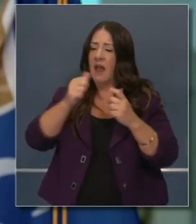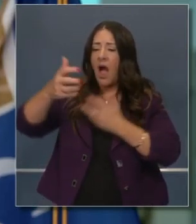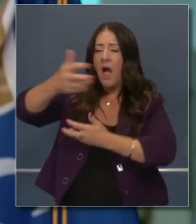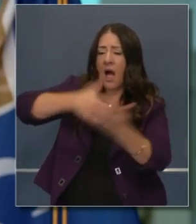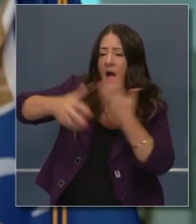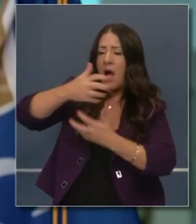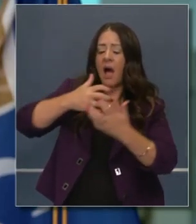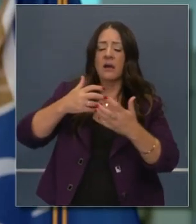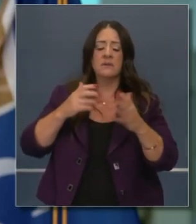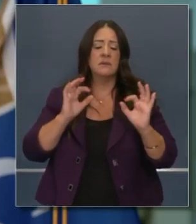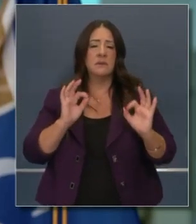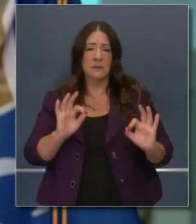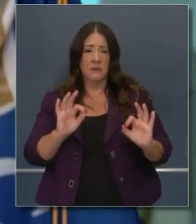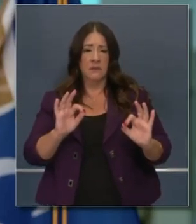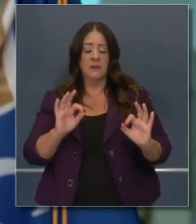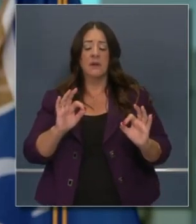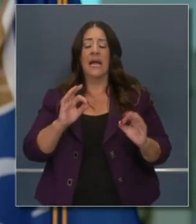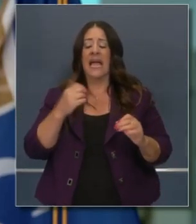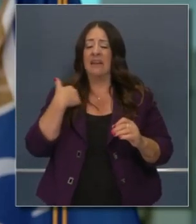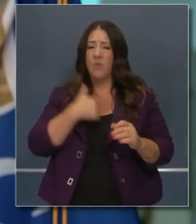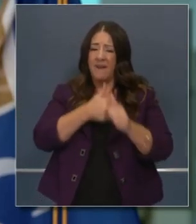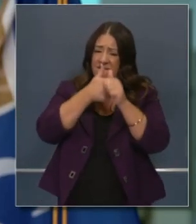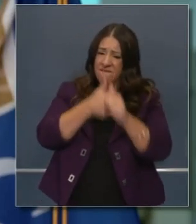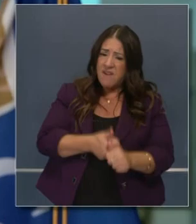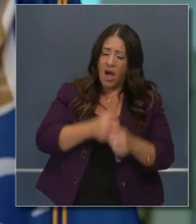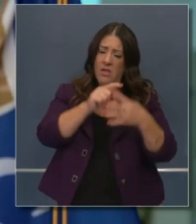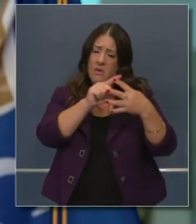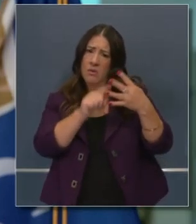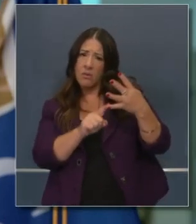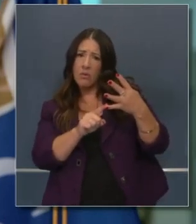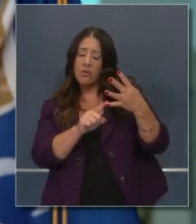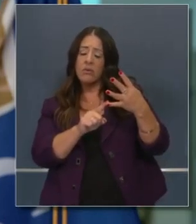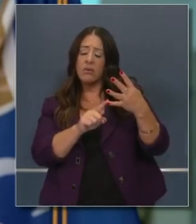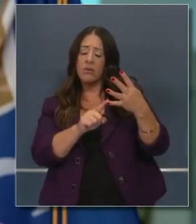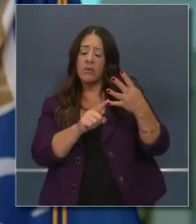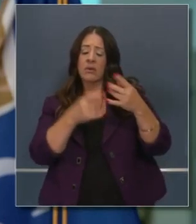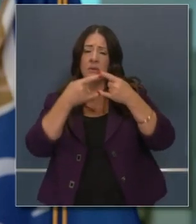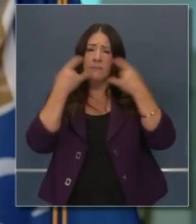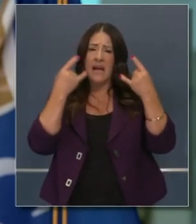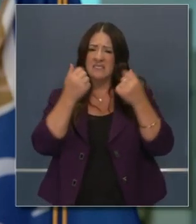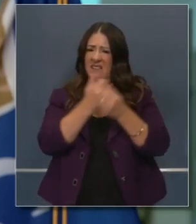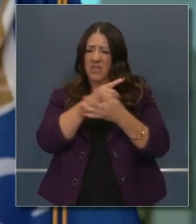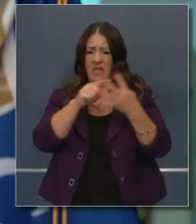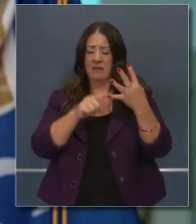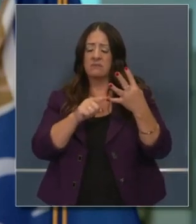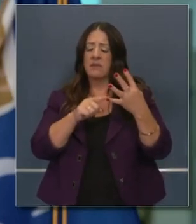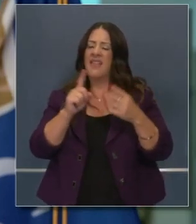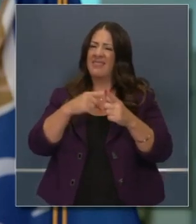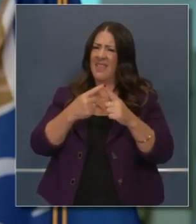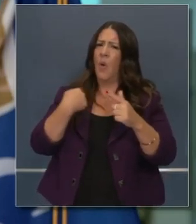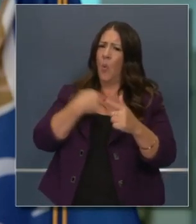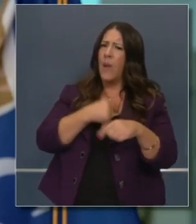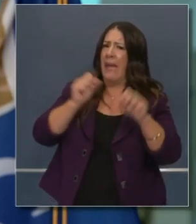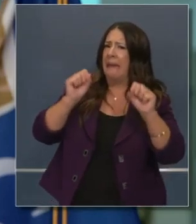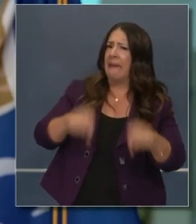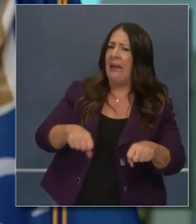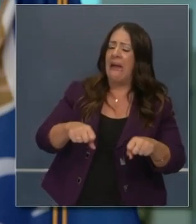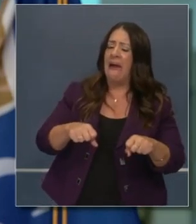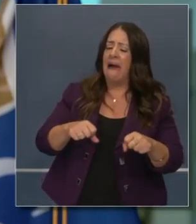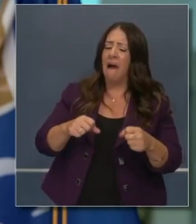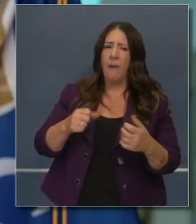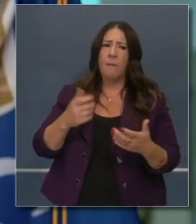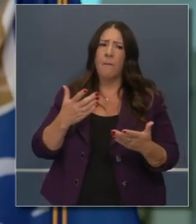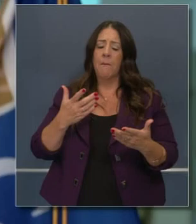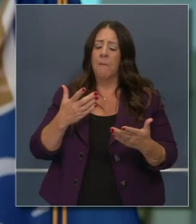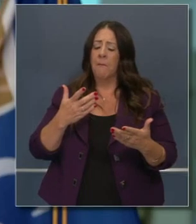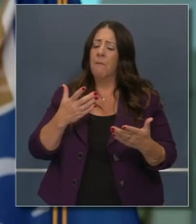social, reduciendo la aglomeración con otras personas. Si cumplimos con estos mandatos de uso de mascarilla,